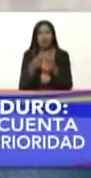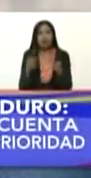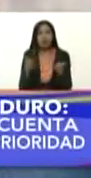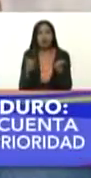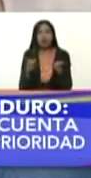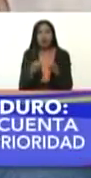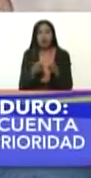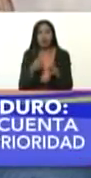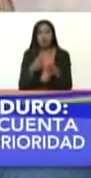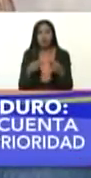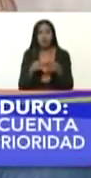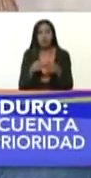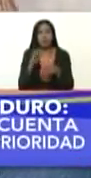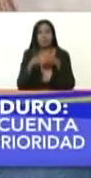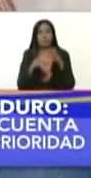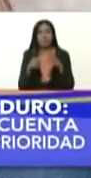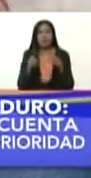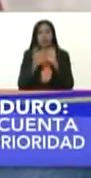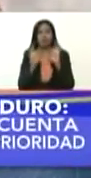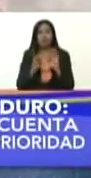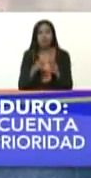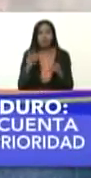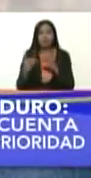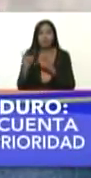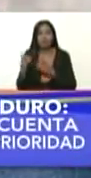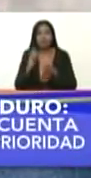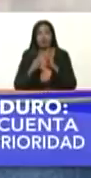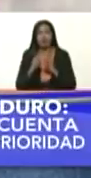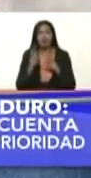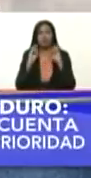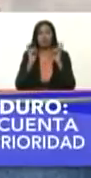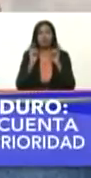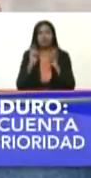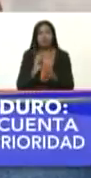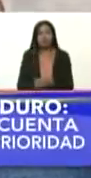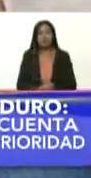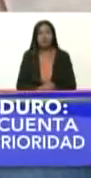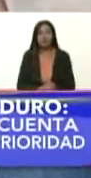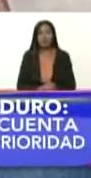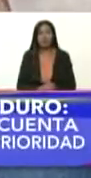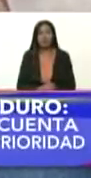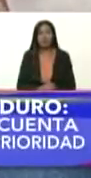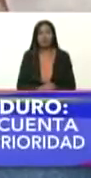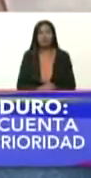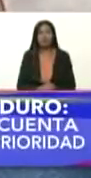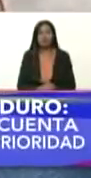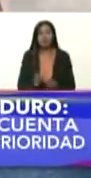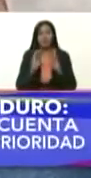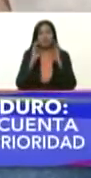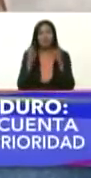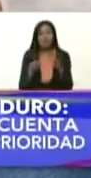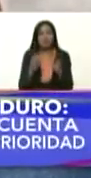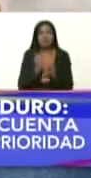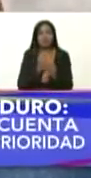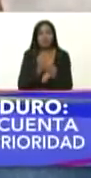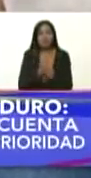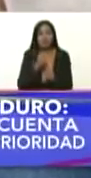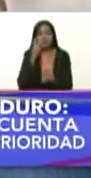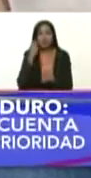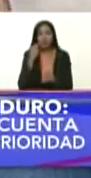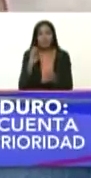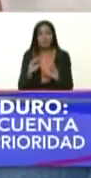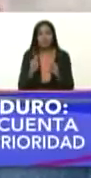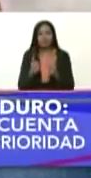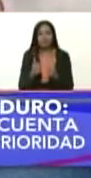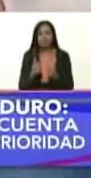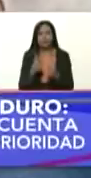plazo. Acordamos seguir debatiendo algunos temas más complejos como lo siguiente. Modelo de gestión socialista, que